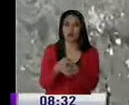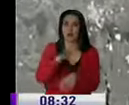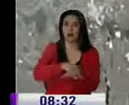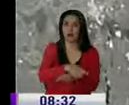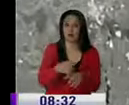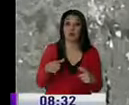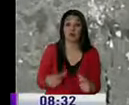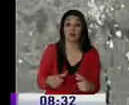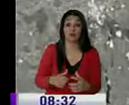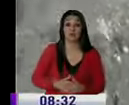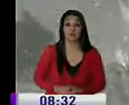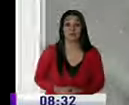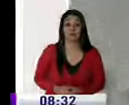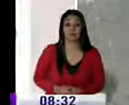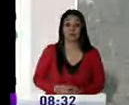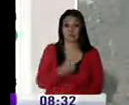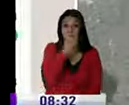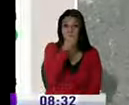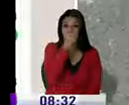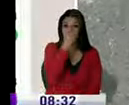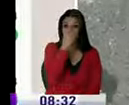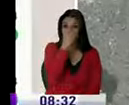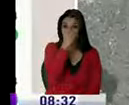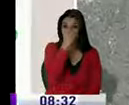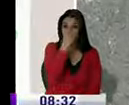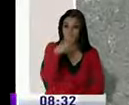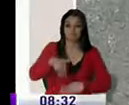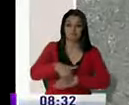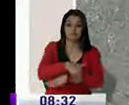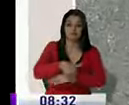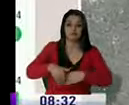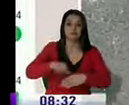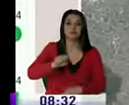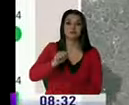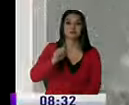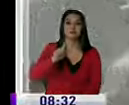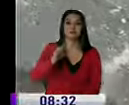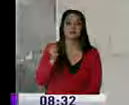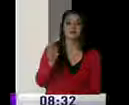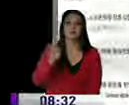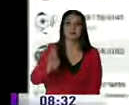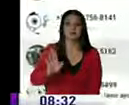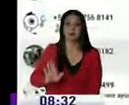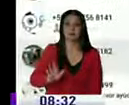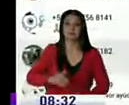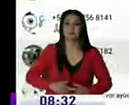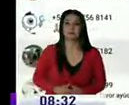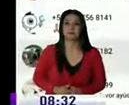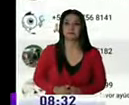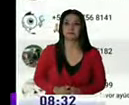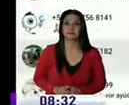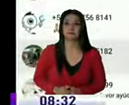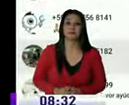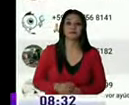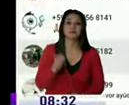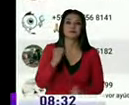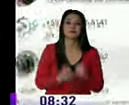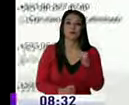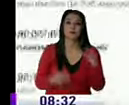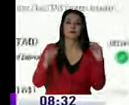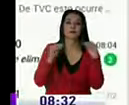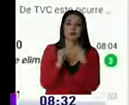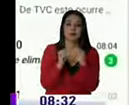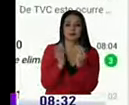hueco. Ahí está. Esto es de la Rodrigo Salazar, ahí, calle Rodrigo Salazar. Y finalmente,